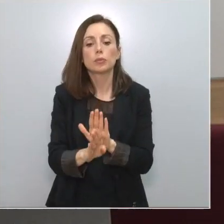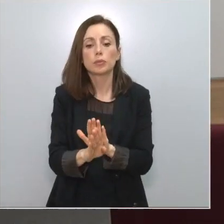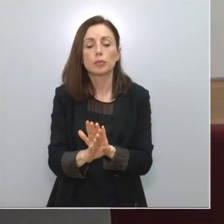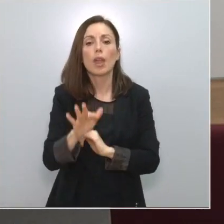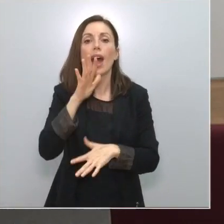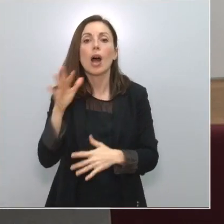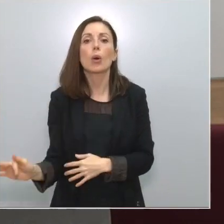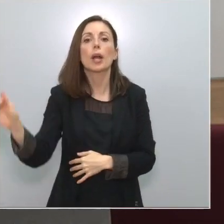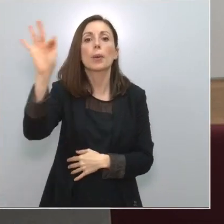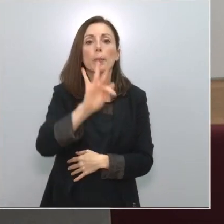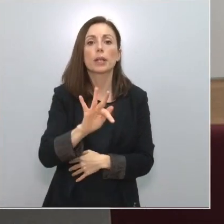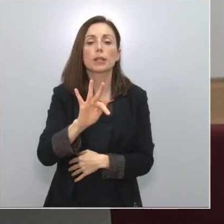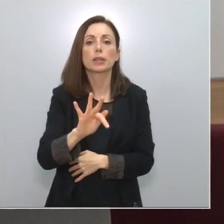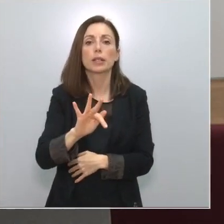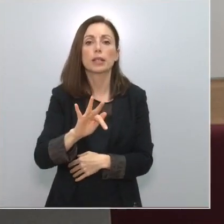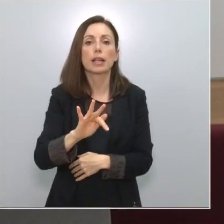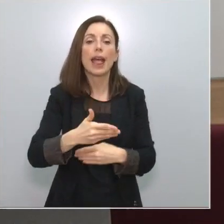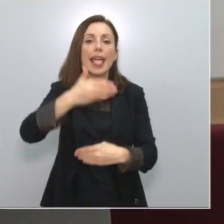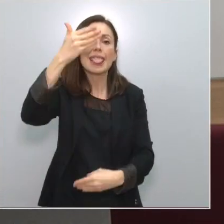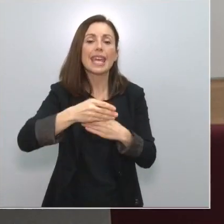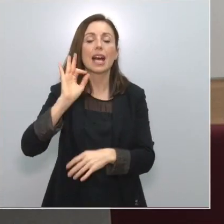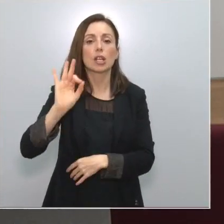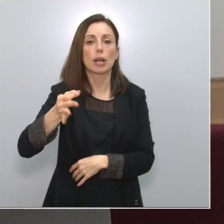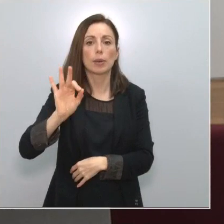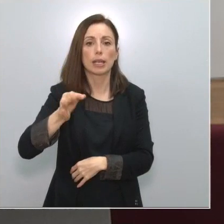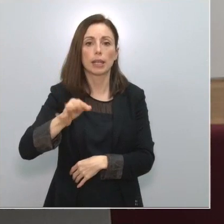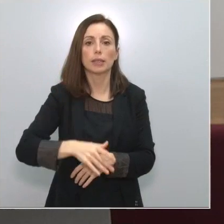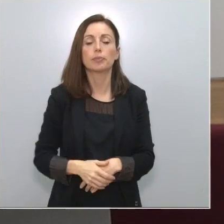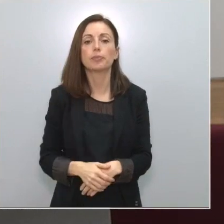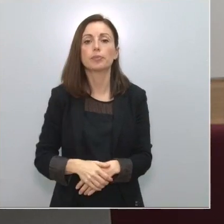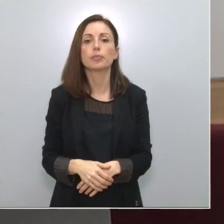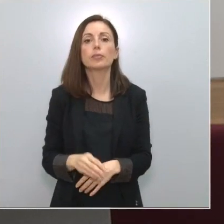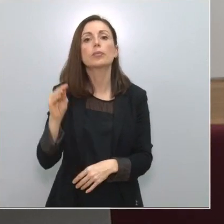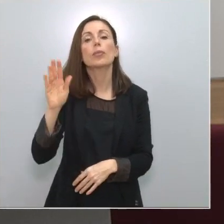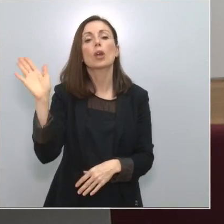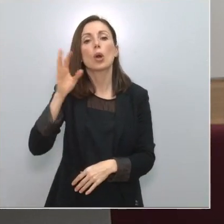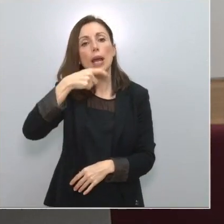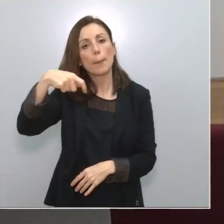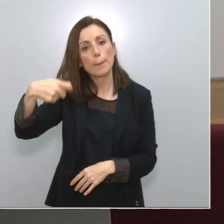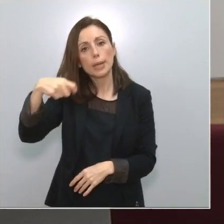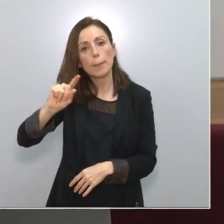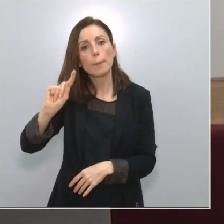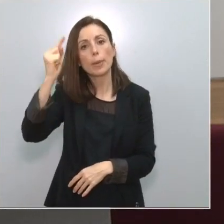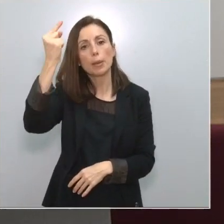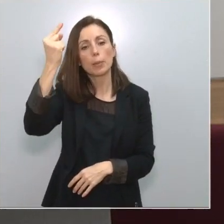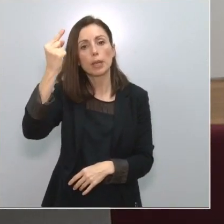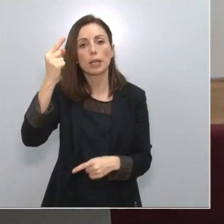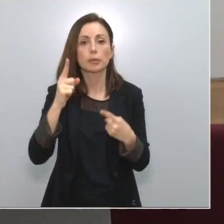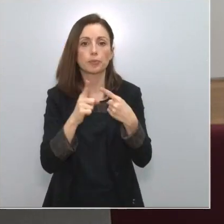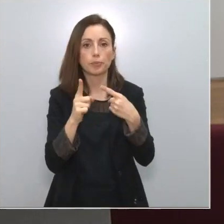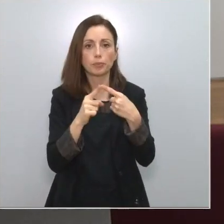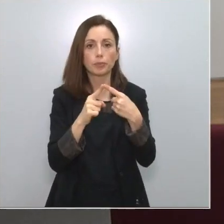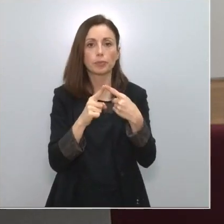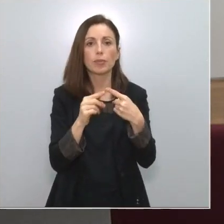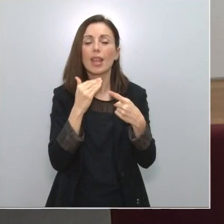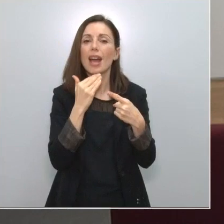la palabra Pedro Navarro, del diario La Verdad. Sí, buenas tardes, presidente. Primero, una